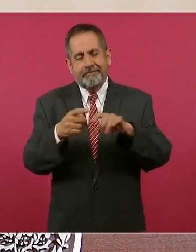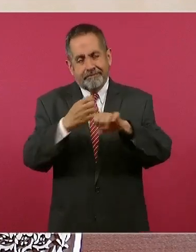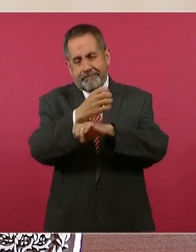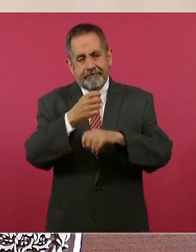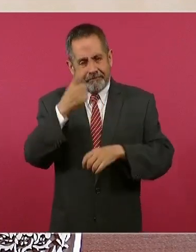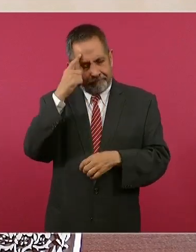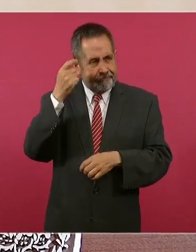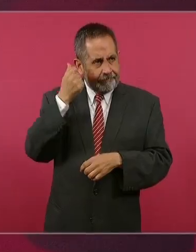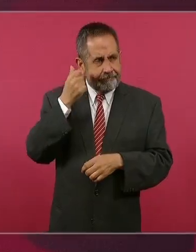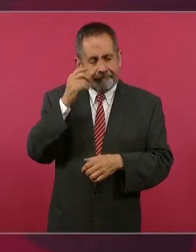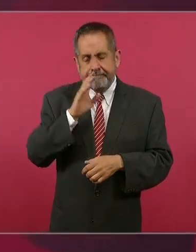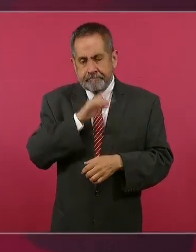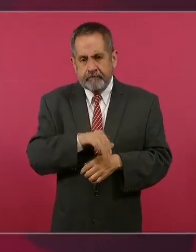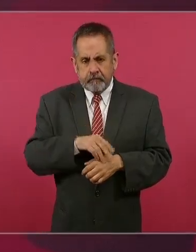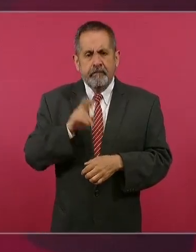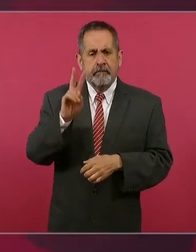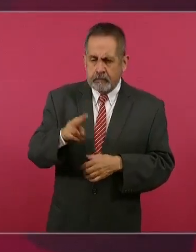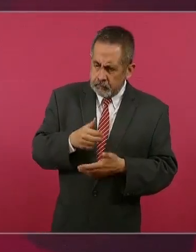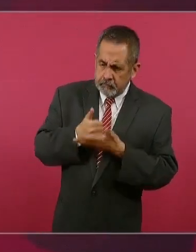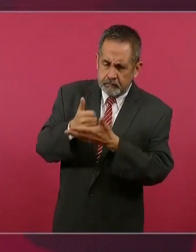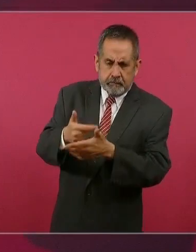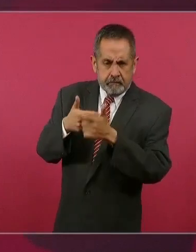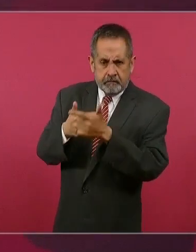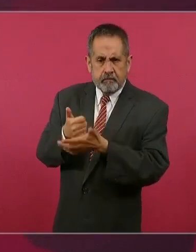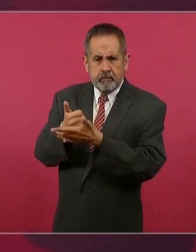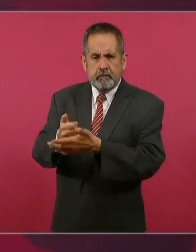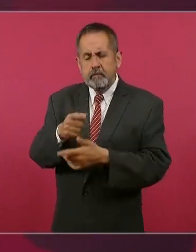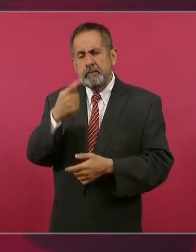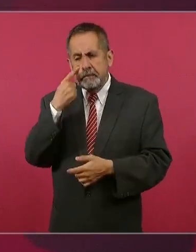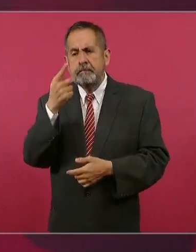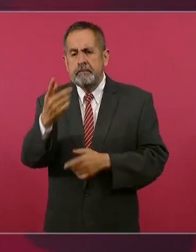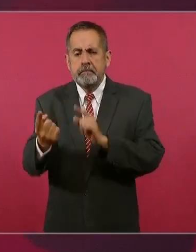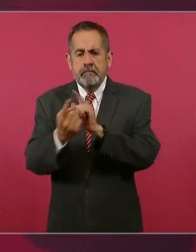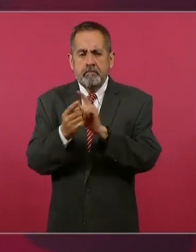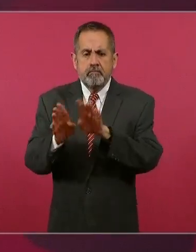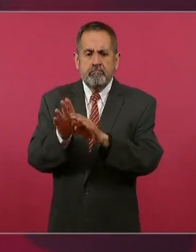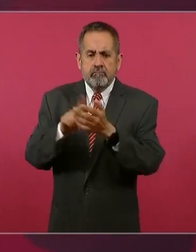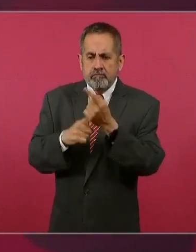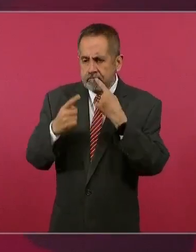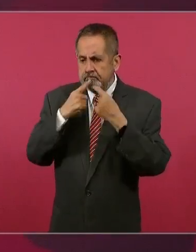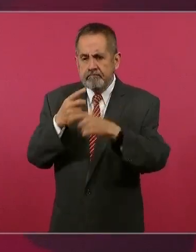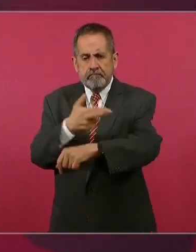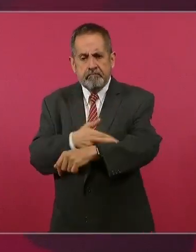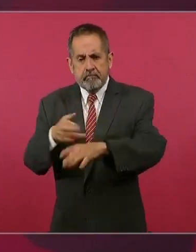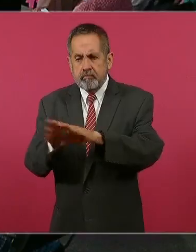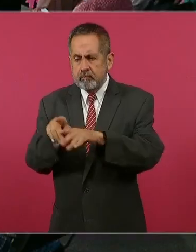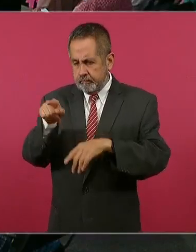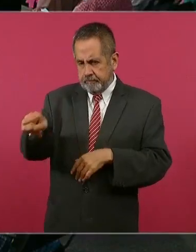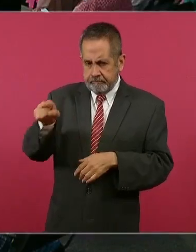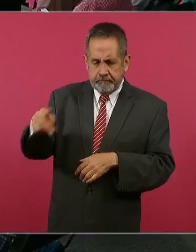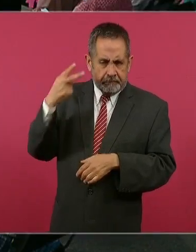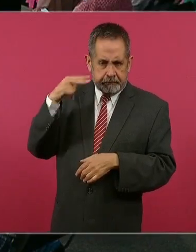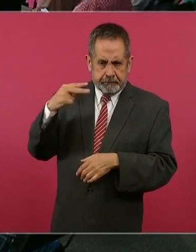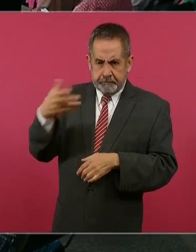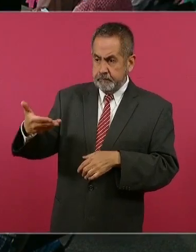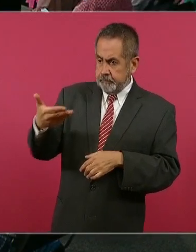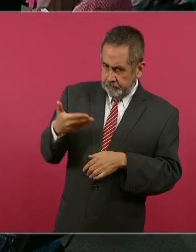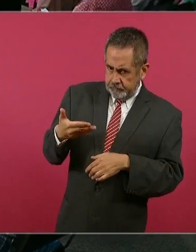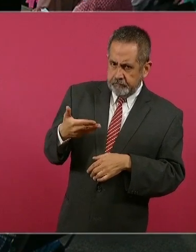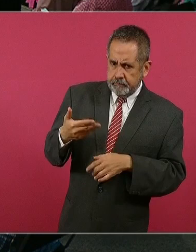Y ayudamos y lo vamos a seguir haciendo. Vamos a ver más el caso de Veracruz que estás